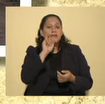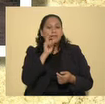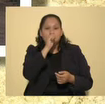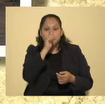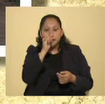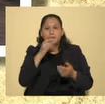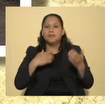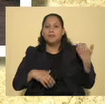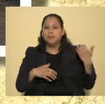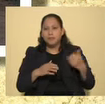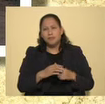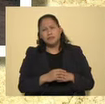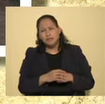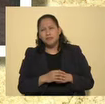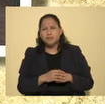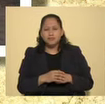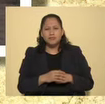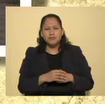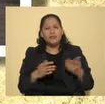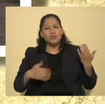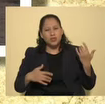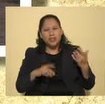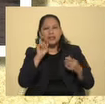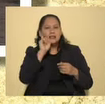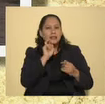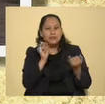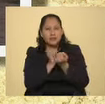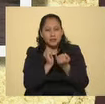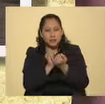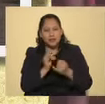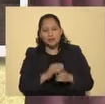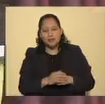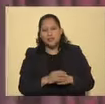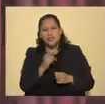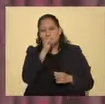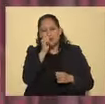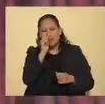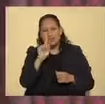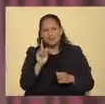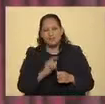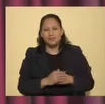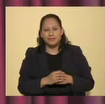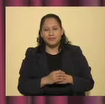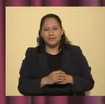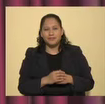drogas y rock and roll? Pues rock and roll y sexo, ¿no? Ya drogas no tanto.